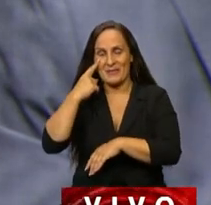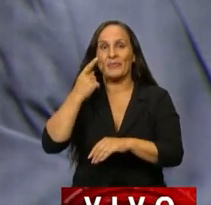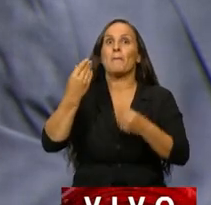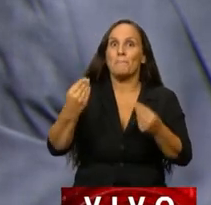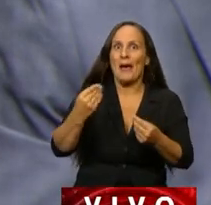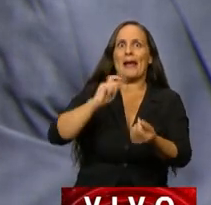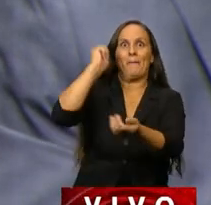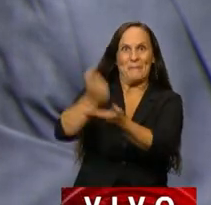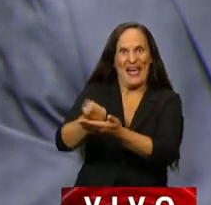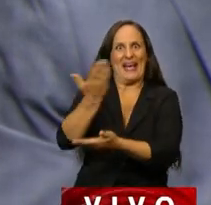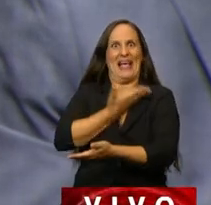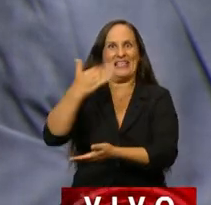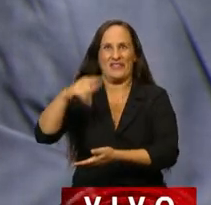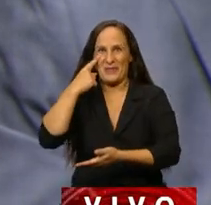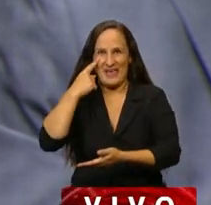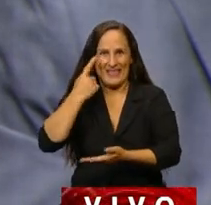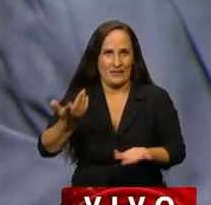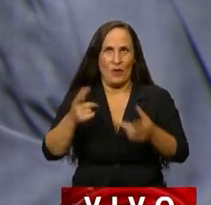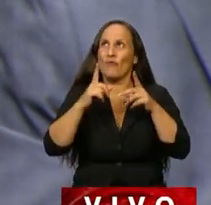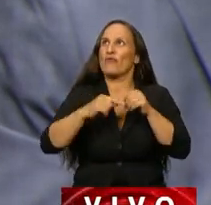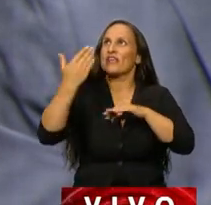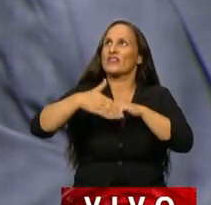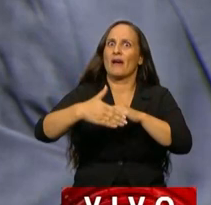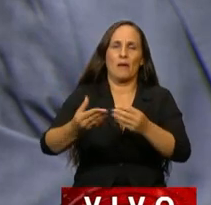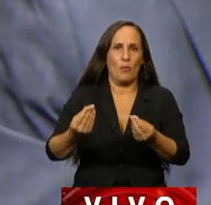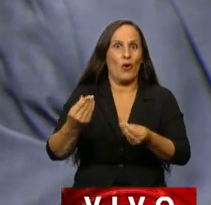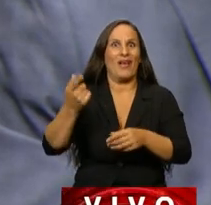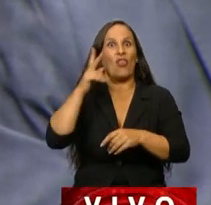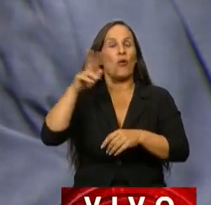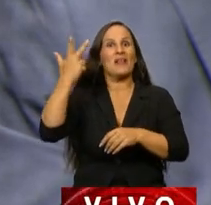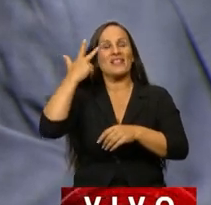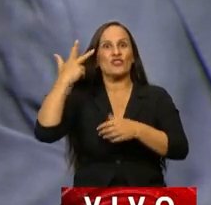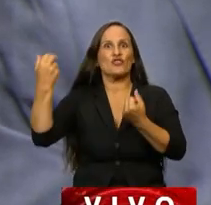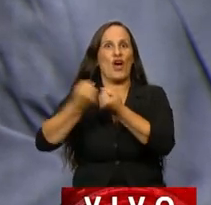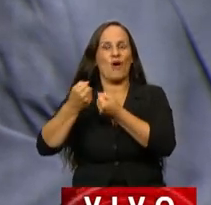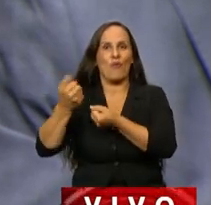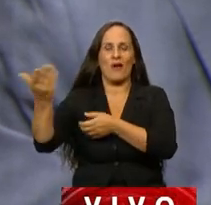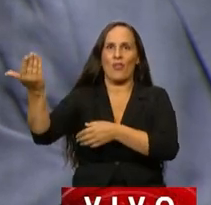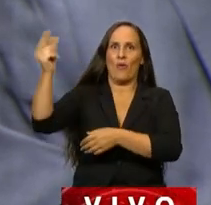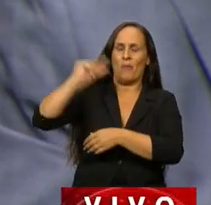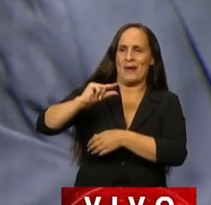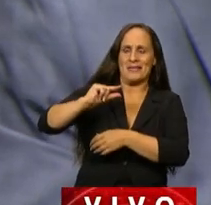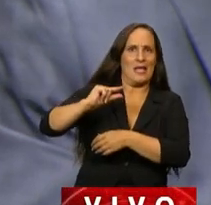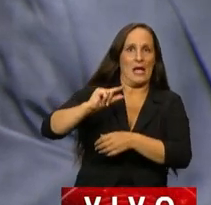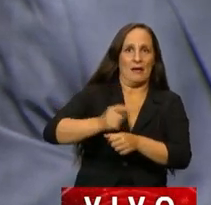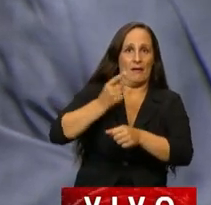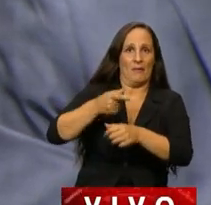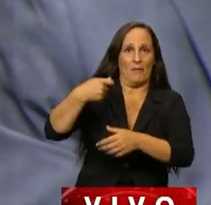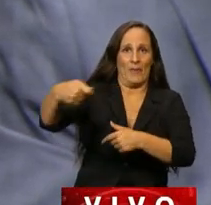los vencimientos insostenibles del crédito del 2018 y así mejorar los